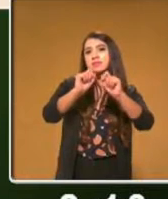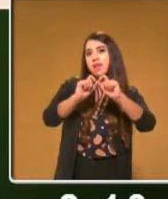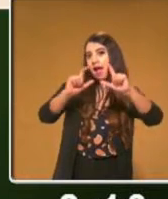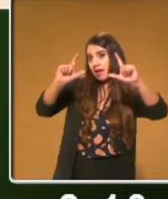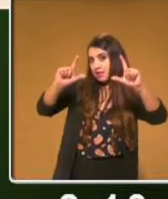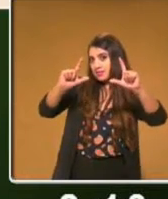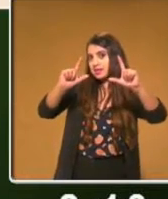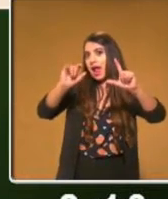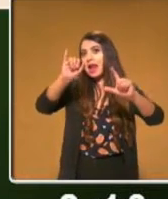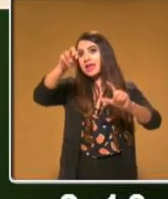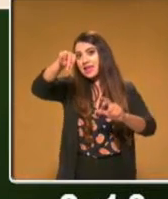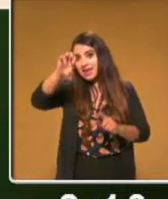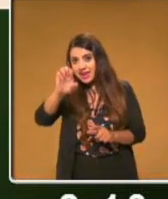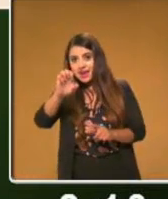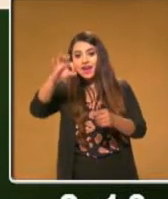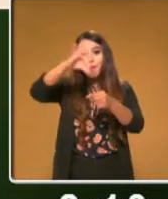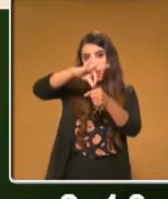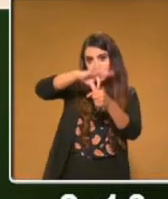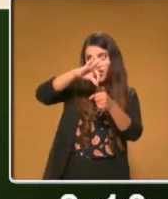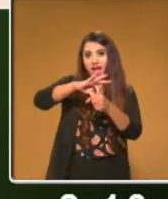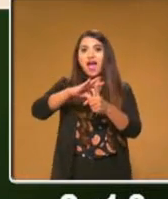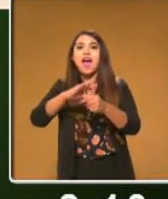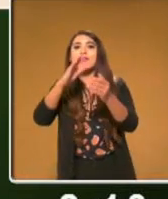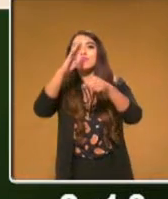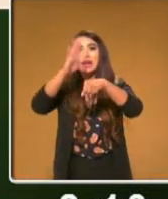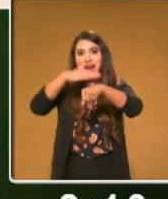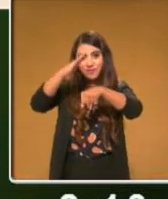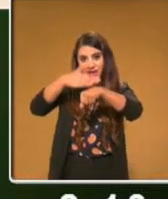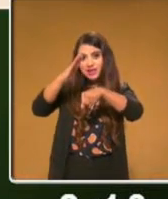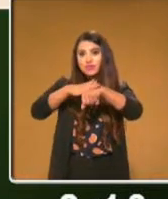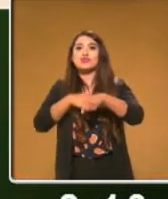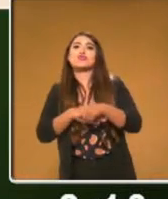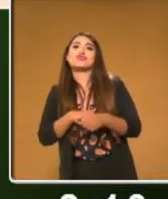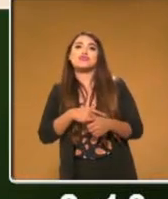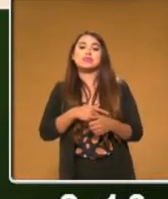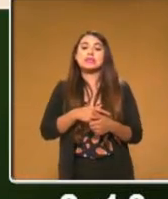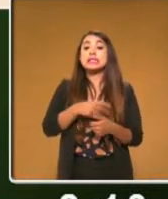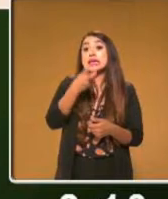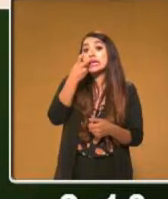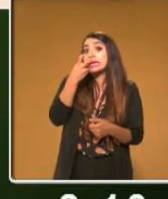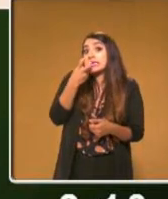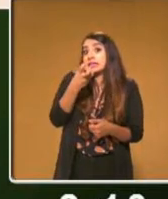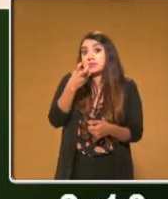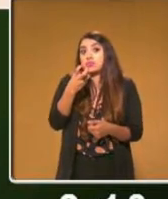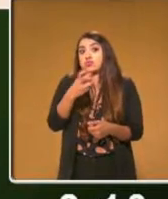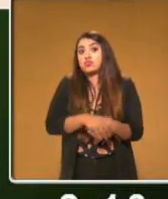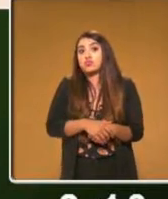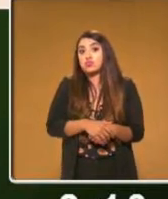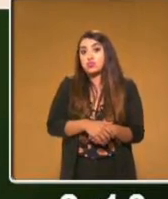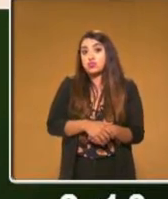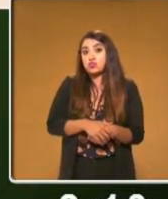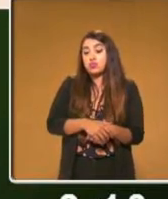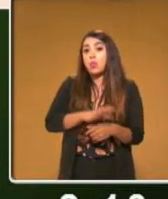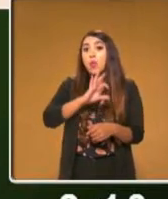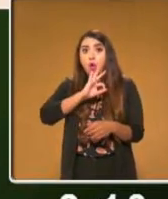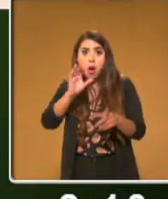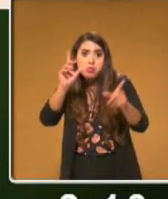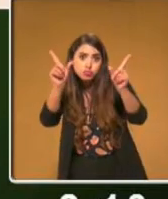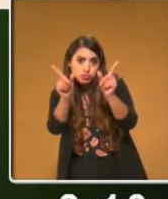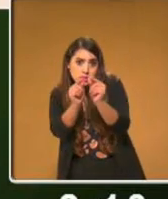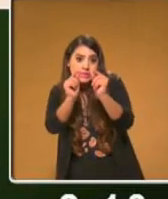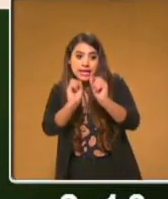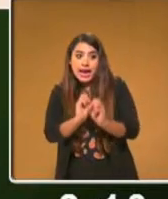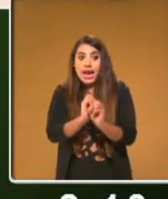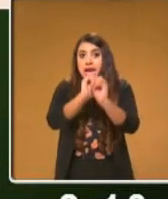acta de nacimiento, de su boleta de calificaciones. Y que esos documentos administrativos, podríamos resumir, que dan